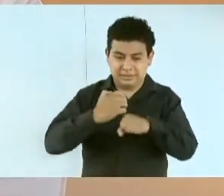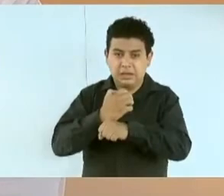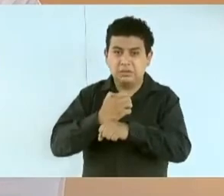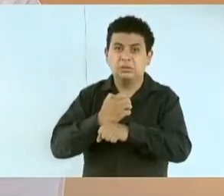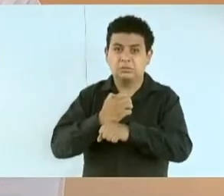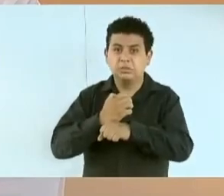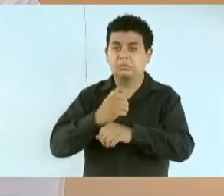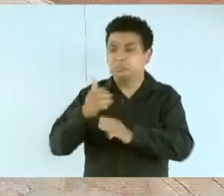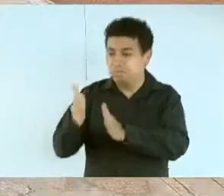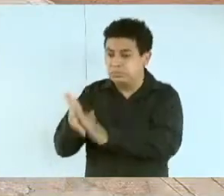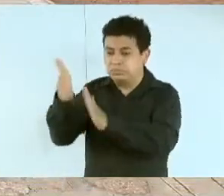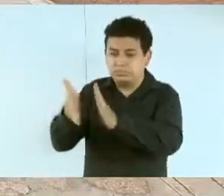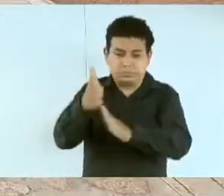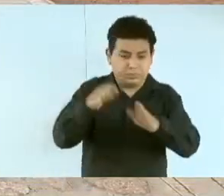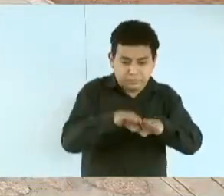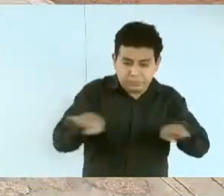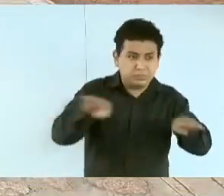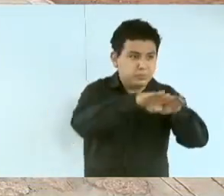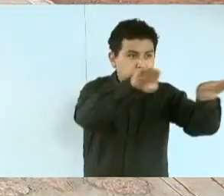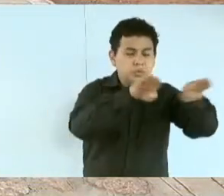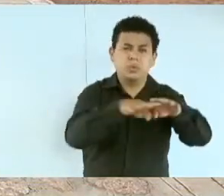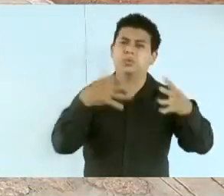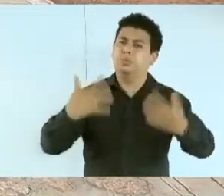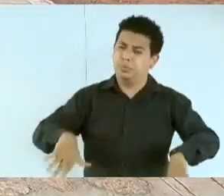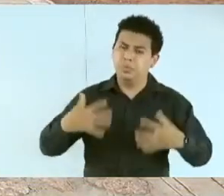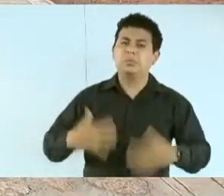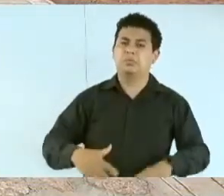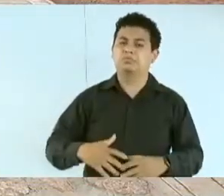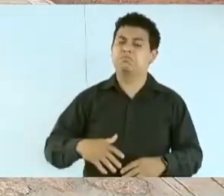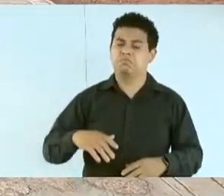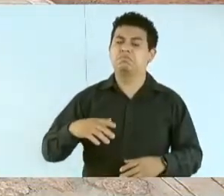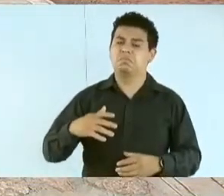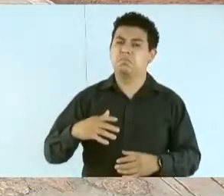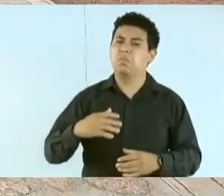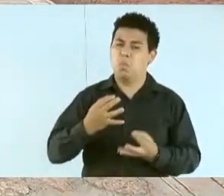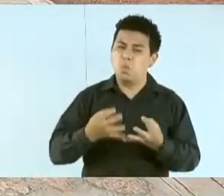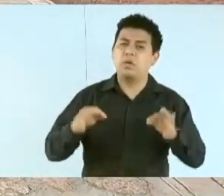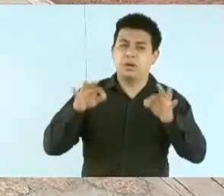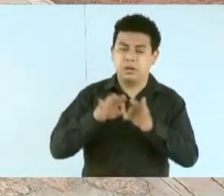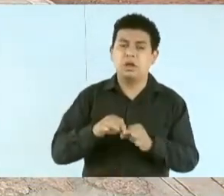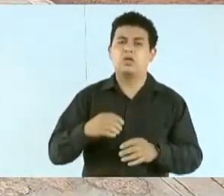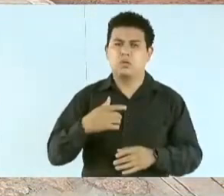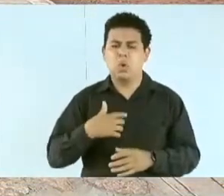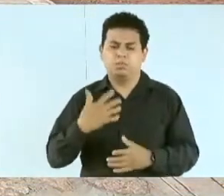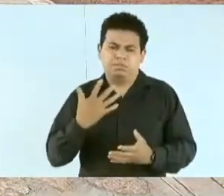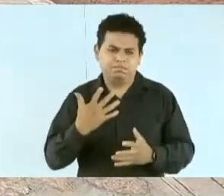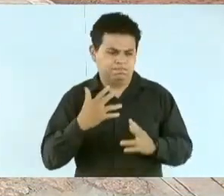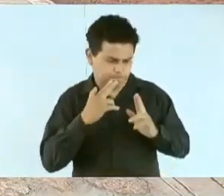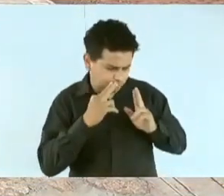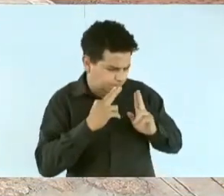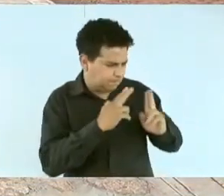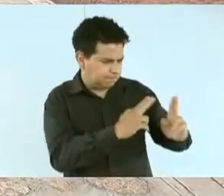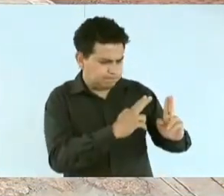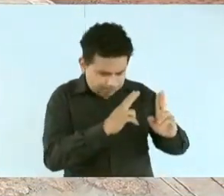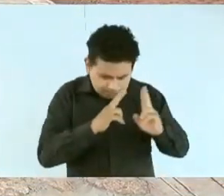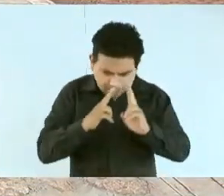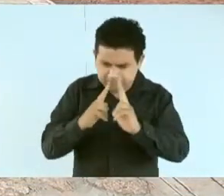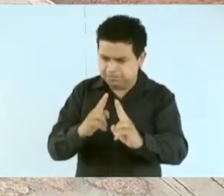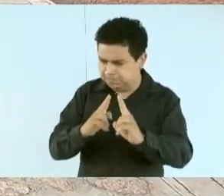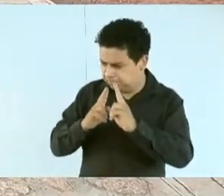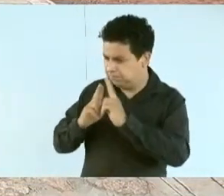con la construcción de estos caminos. Yo quiero rendir un homenaje a los pueblos de